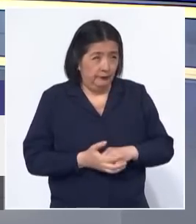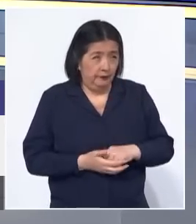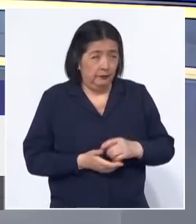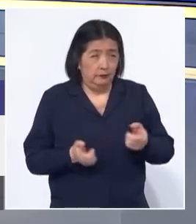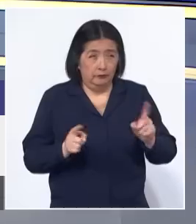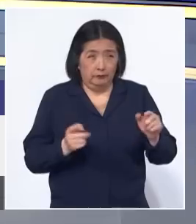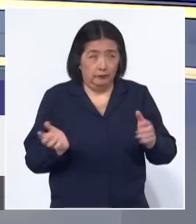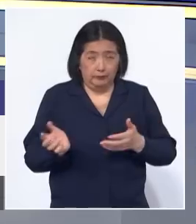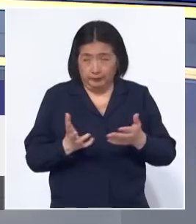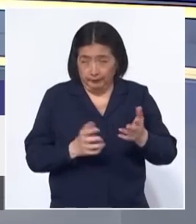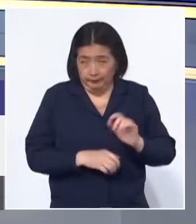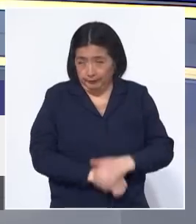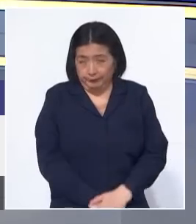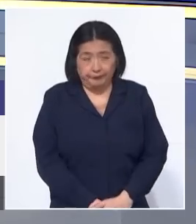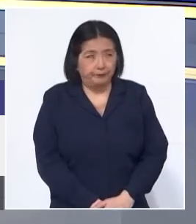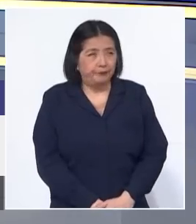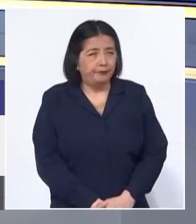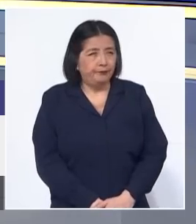que se llevan a Valeria.